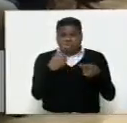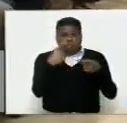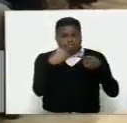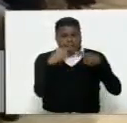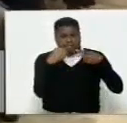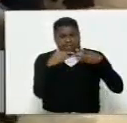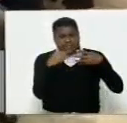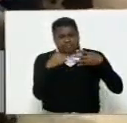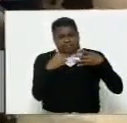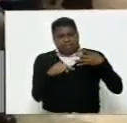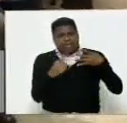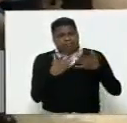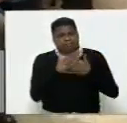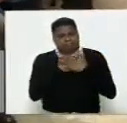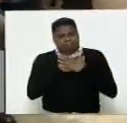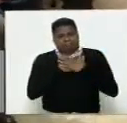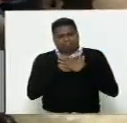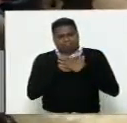tenemos,